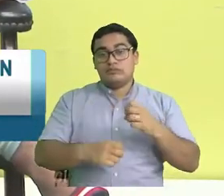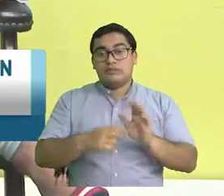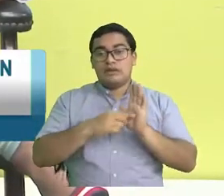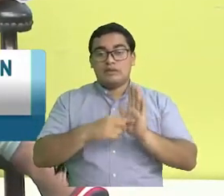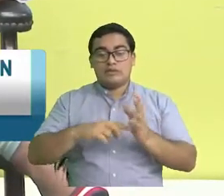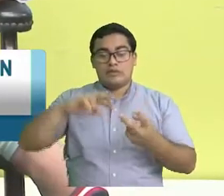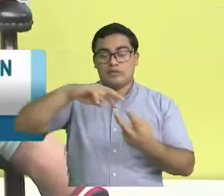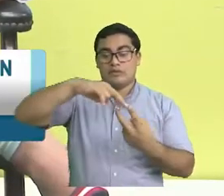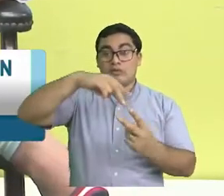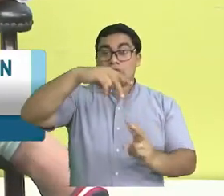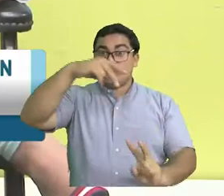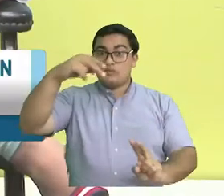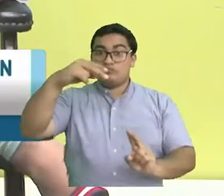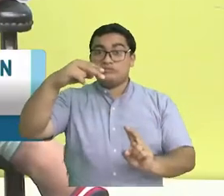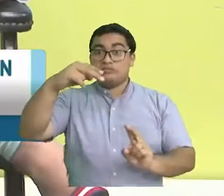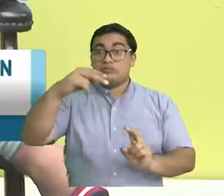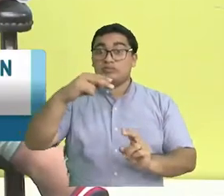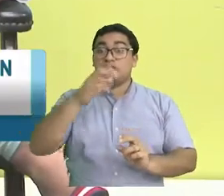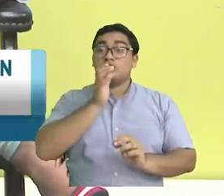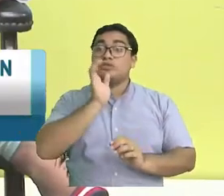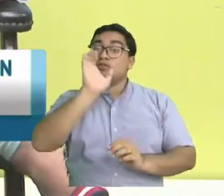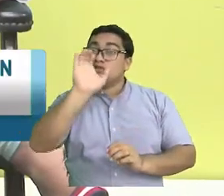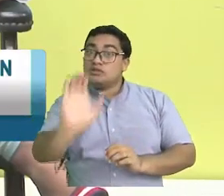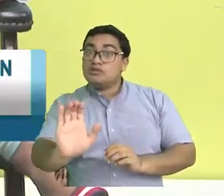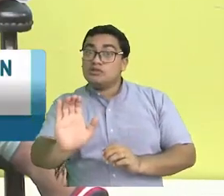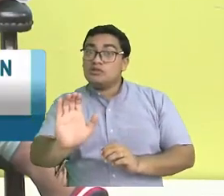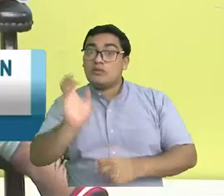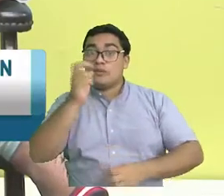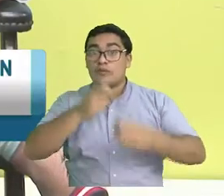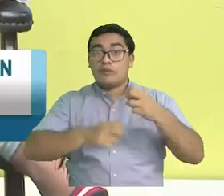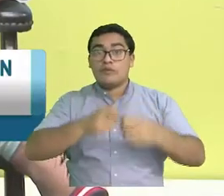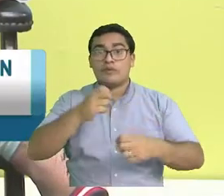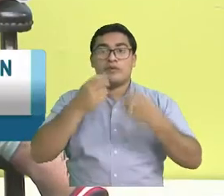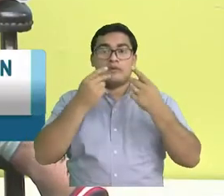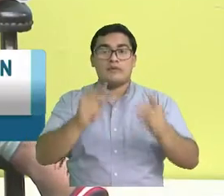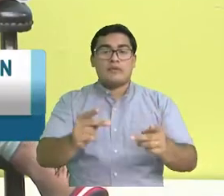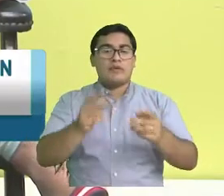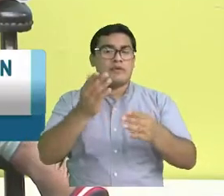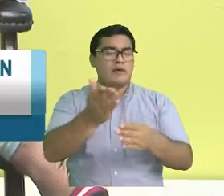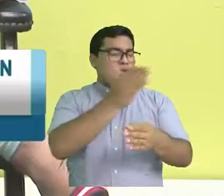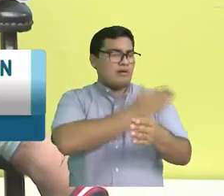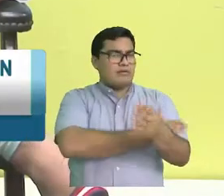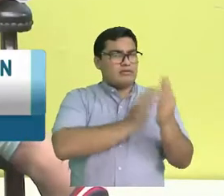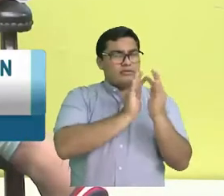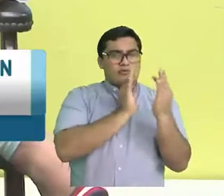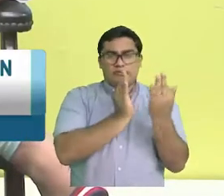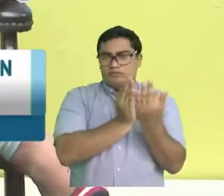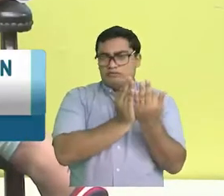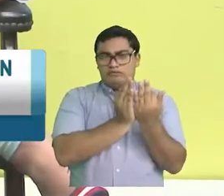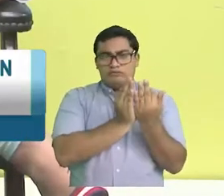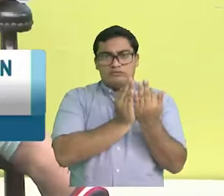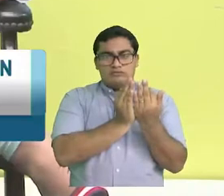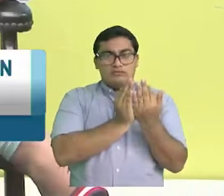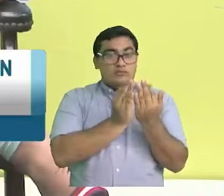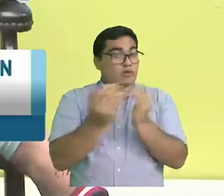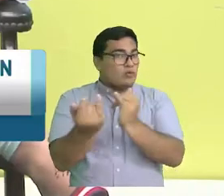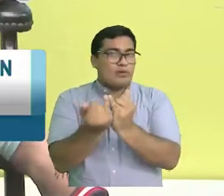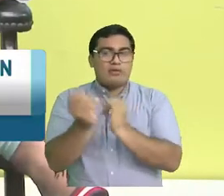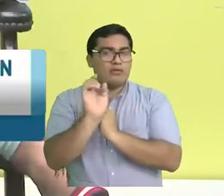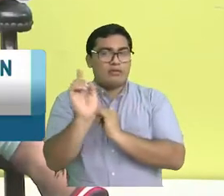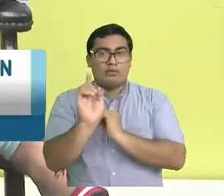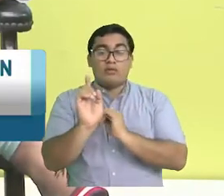se alteró en el paciente, en el niño, pero no tiene antecedentes familiares genéticos relacionados y es algo que